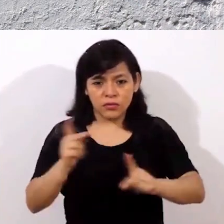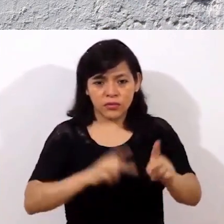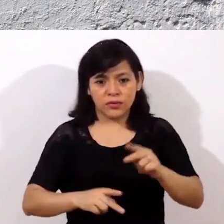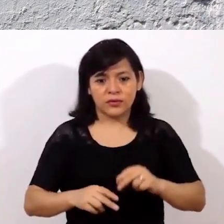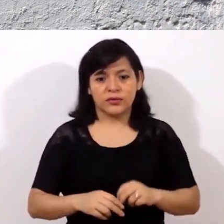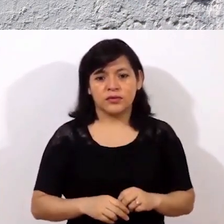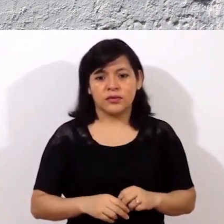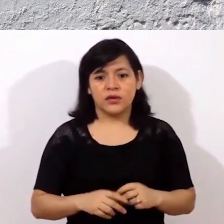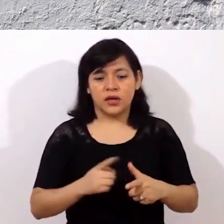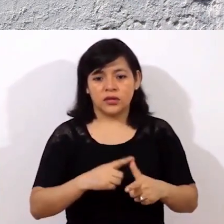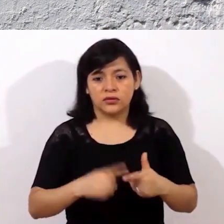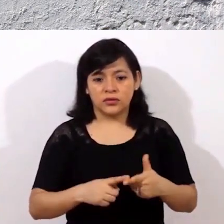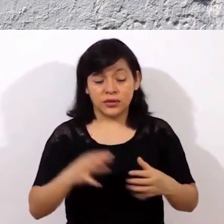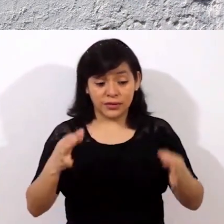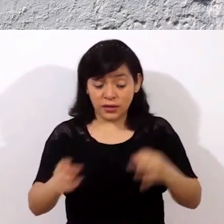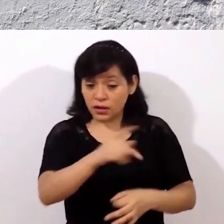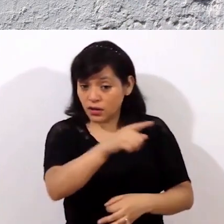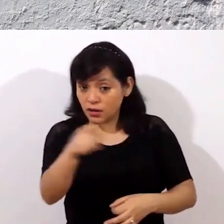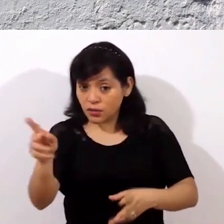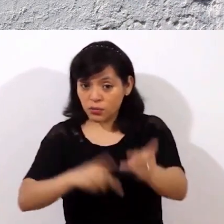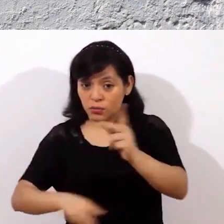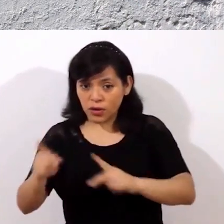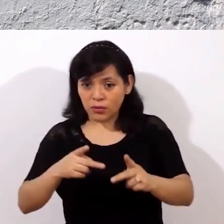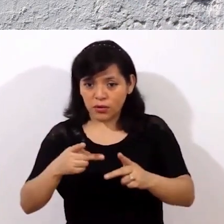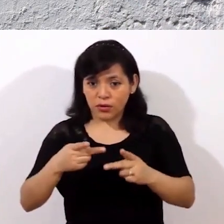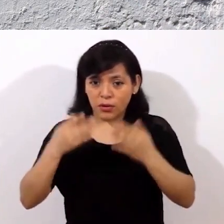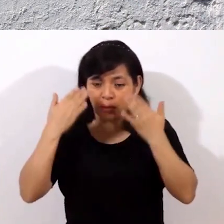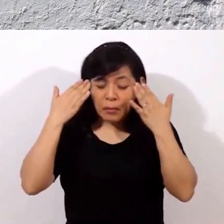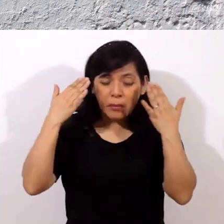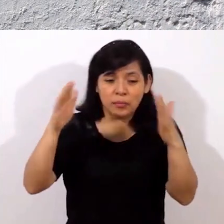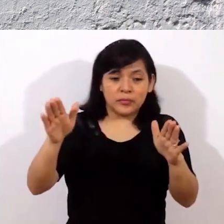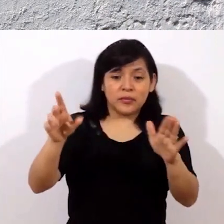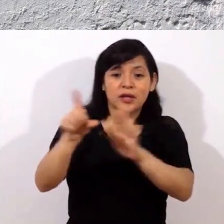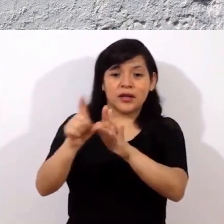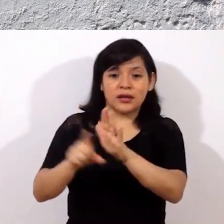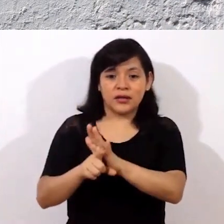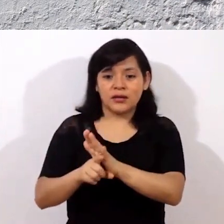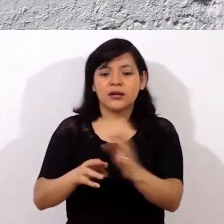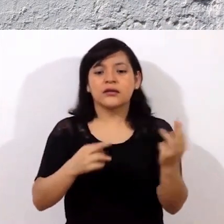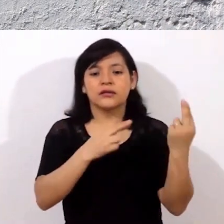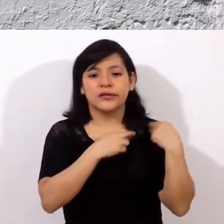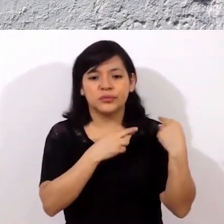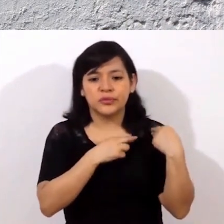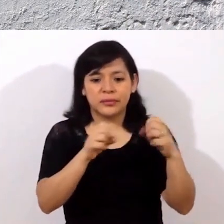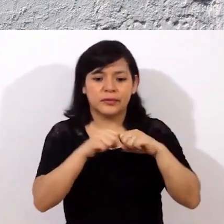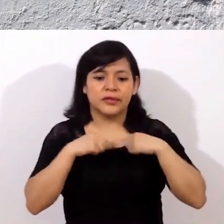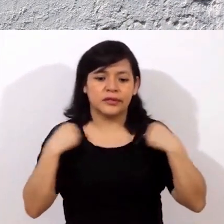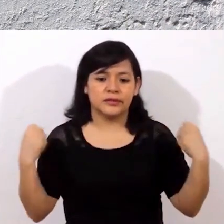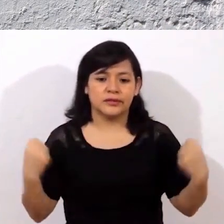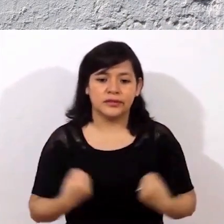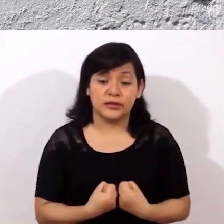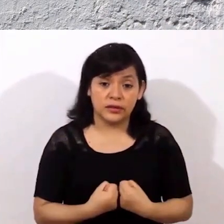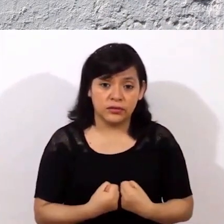que si el pueblo desconoce la ley, la responsabilidad, en alguna medida, en la